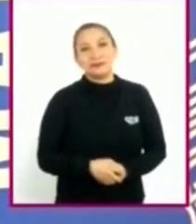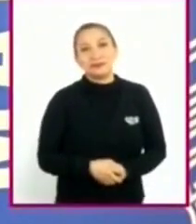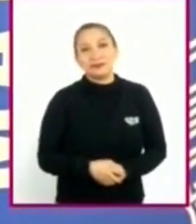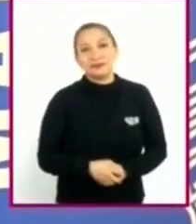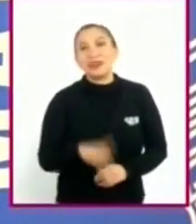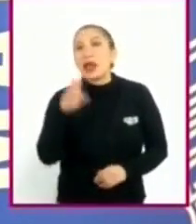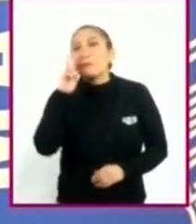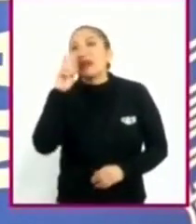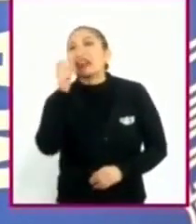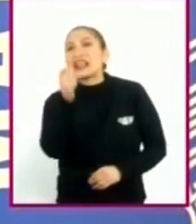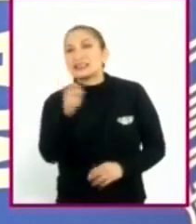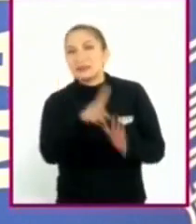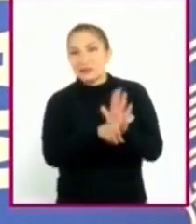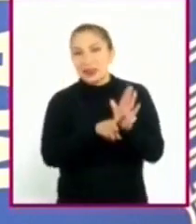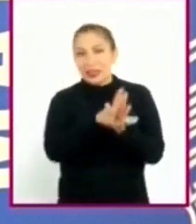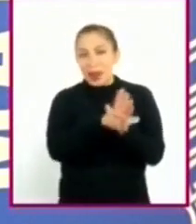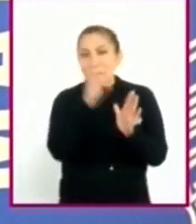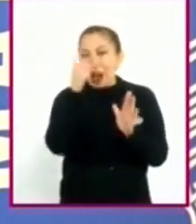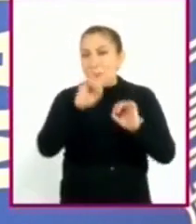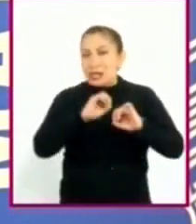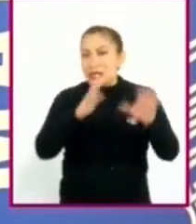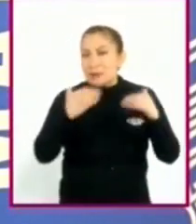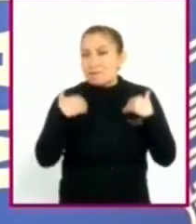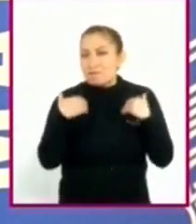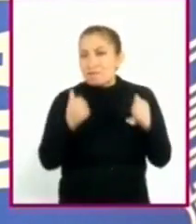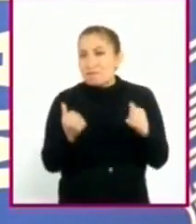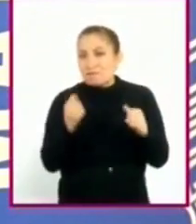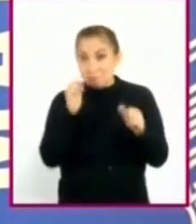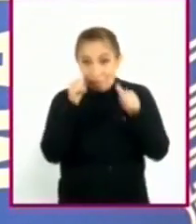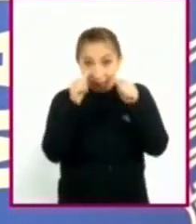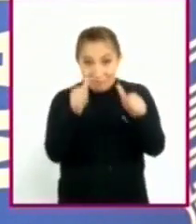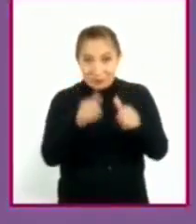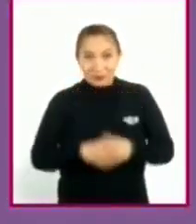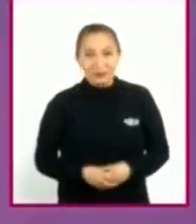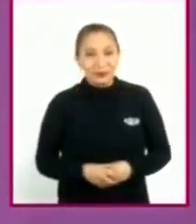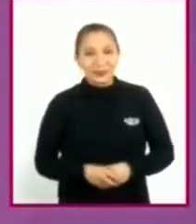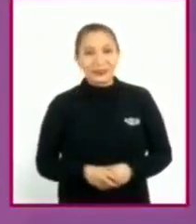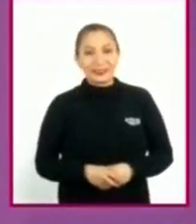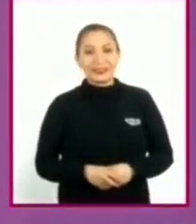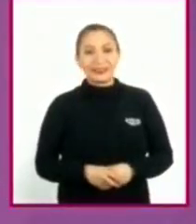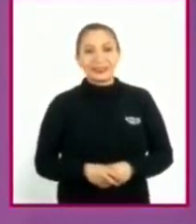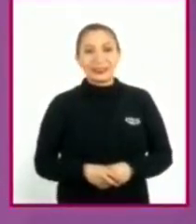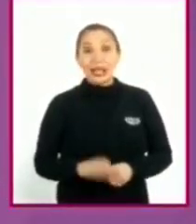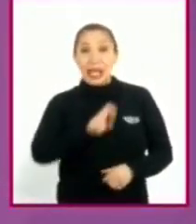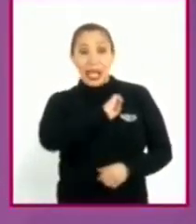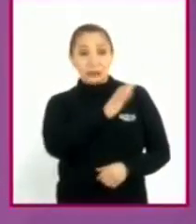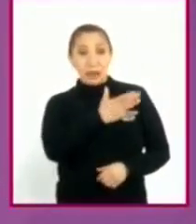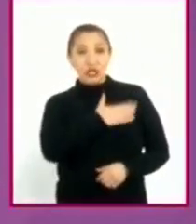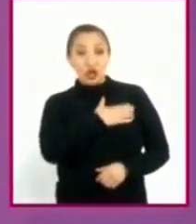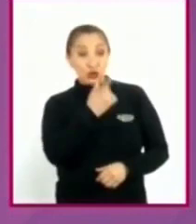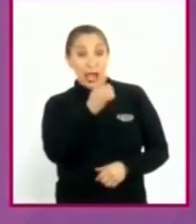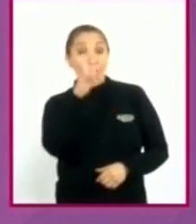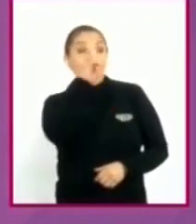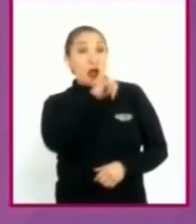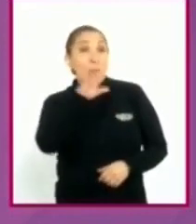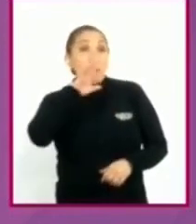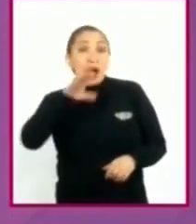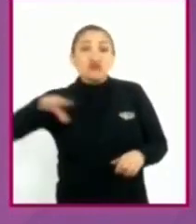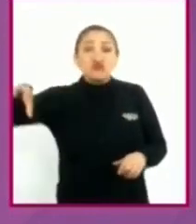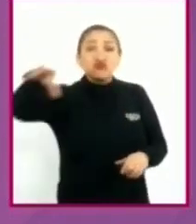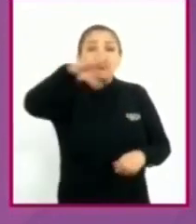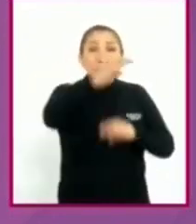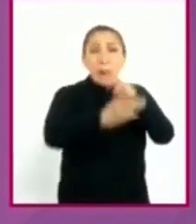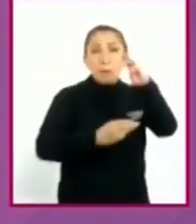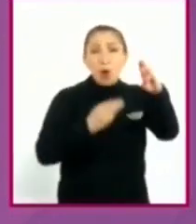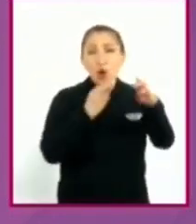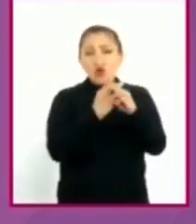Vamos a ver el siguiente video para entenderlo mejor. Pongan atención. El español es una de las lenguas más habladas en el